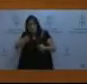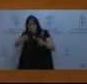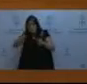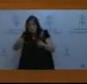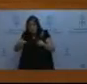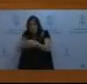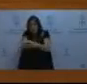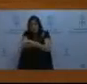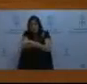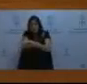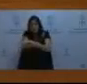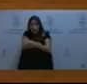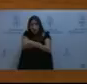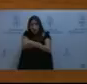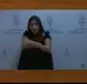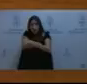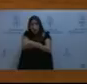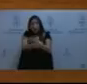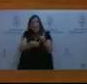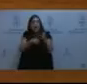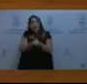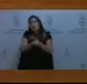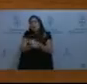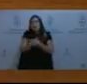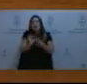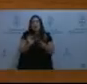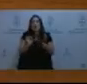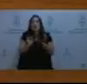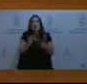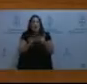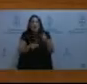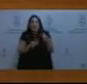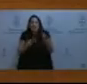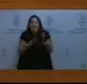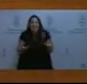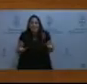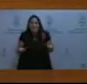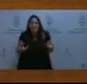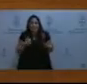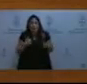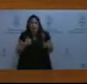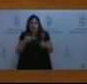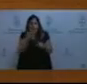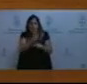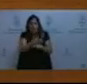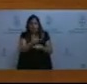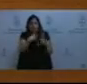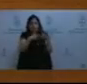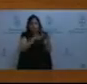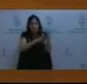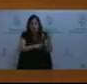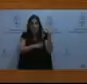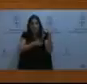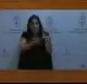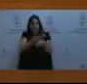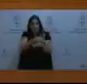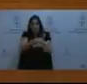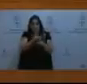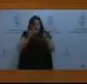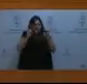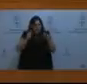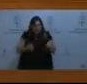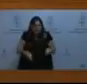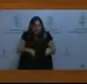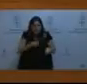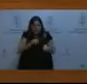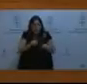Es que tenemos algún tipo de gestión o llevamos. ¿Qué se ha hecho? Yo he estado en los túmulos que están todos sin cuidar, lleva esto